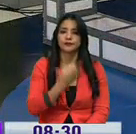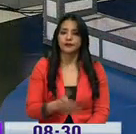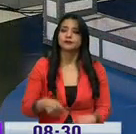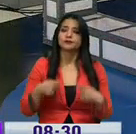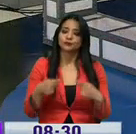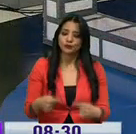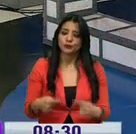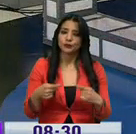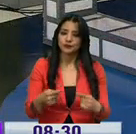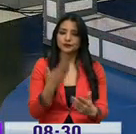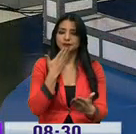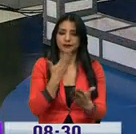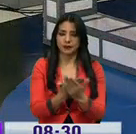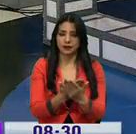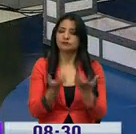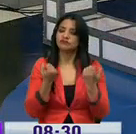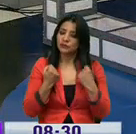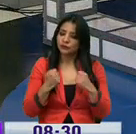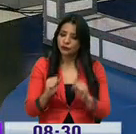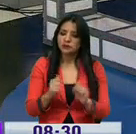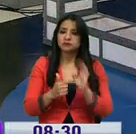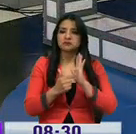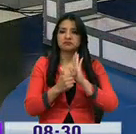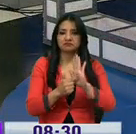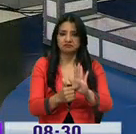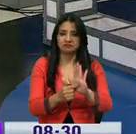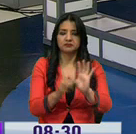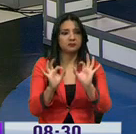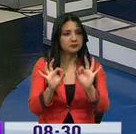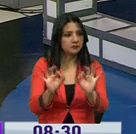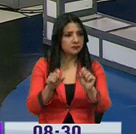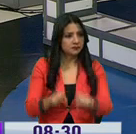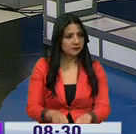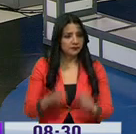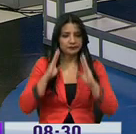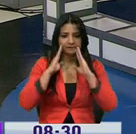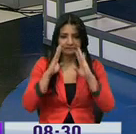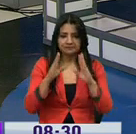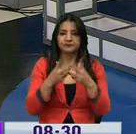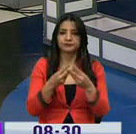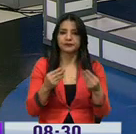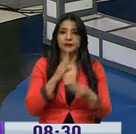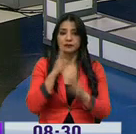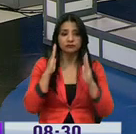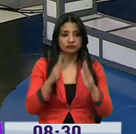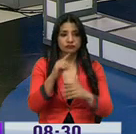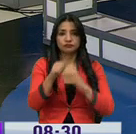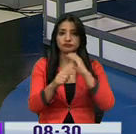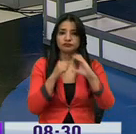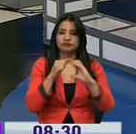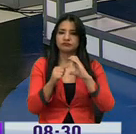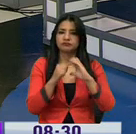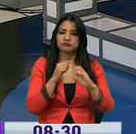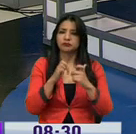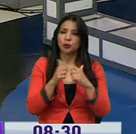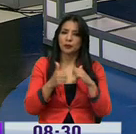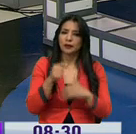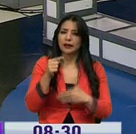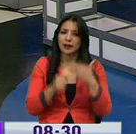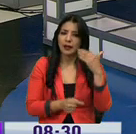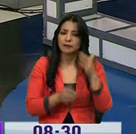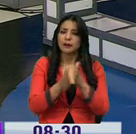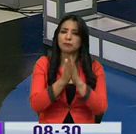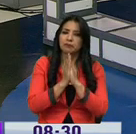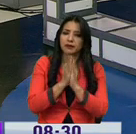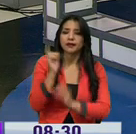día. Hacemos el nuestro esfuerzo más grande para que las cosas funcionen. Por supuesto, siempre estamos atentos a todo lo que usted nos manda, las peticiones que